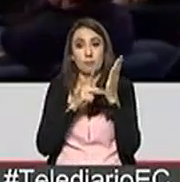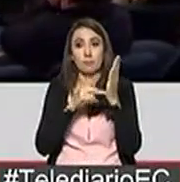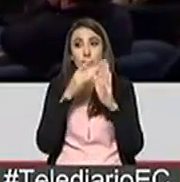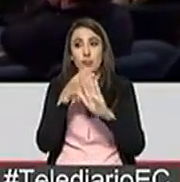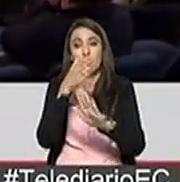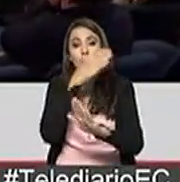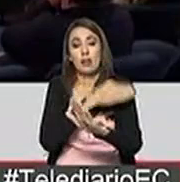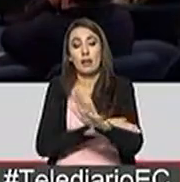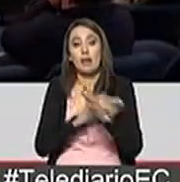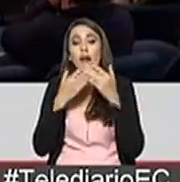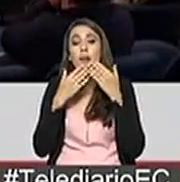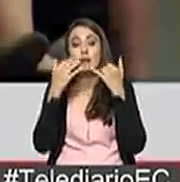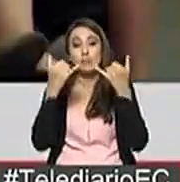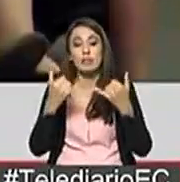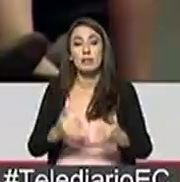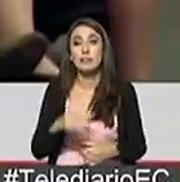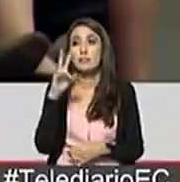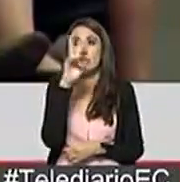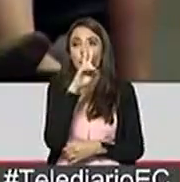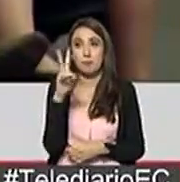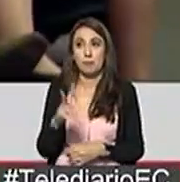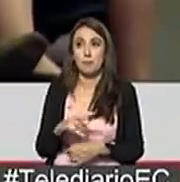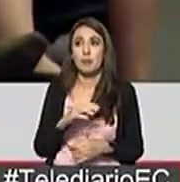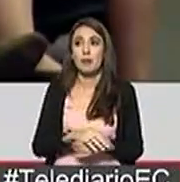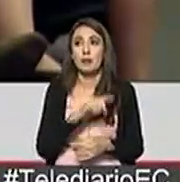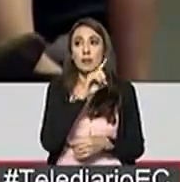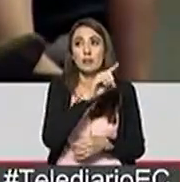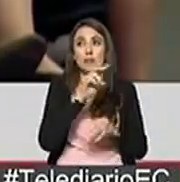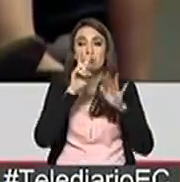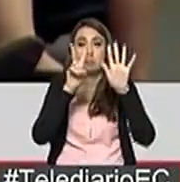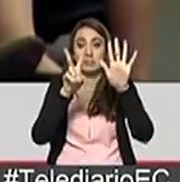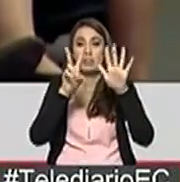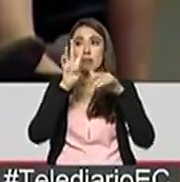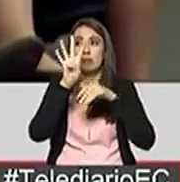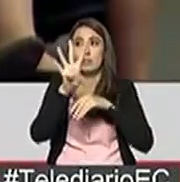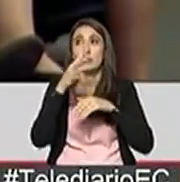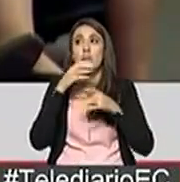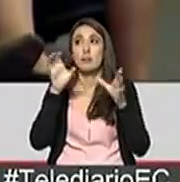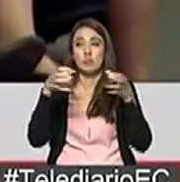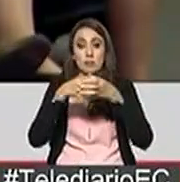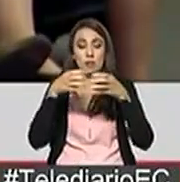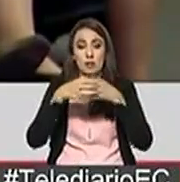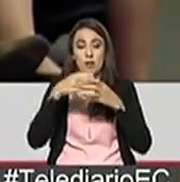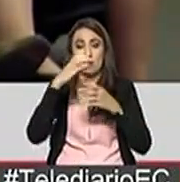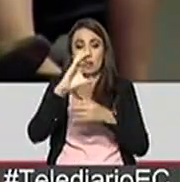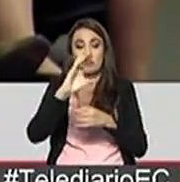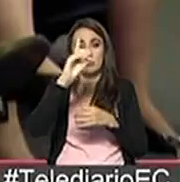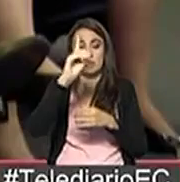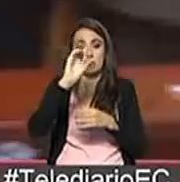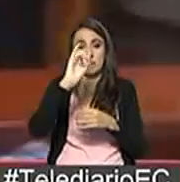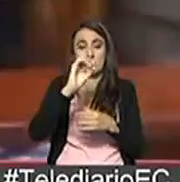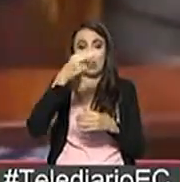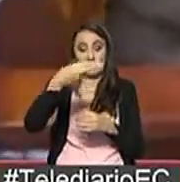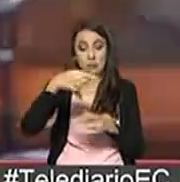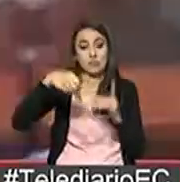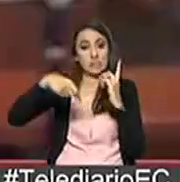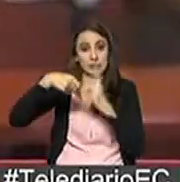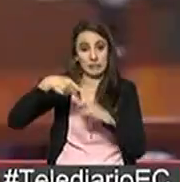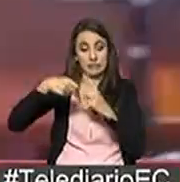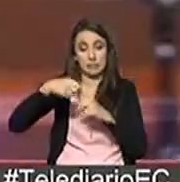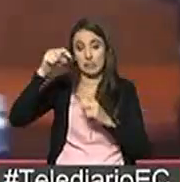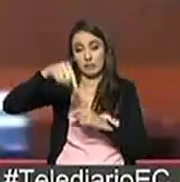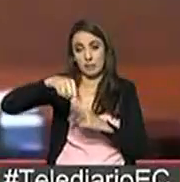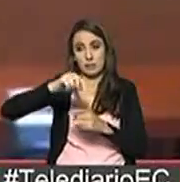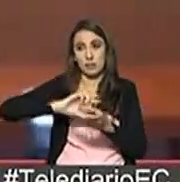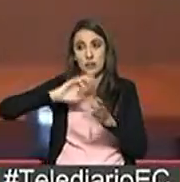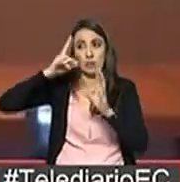antesala de lo que ocurrirá este viernes en el 174 periodo de sesiones de la CIDH, que se llevará a cabo en Quito y que contará con la